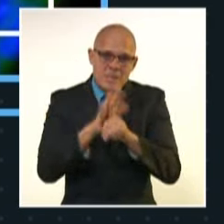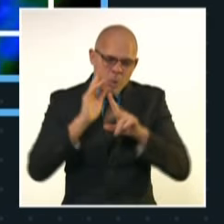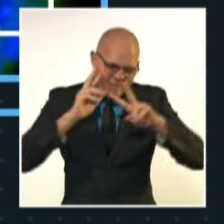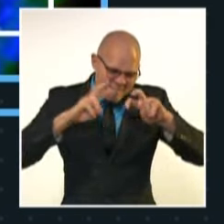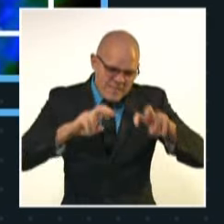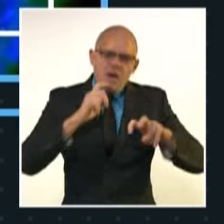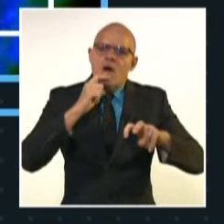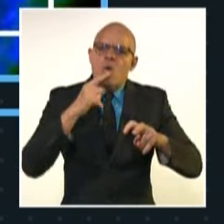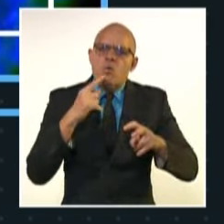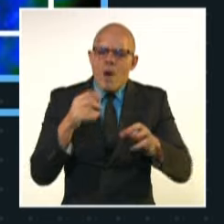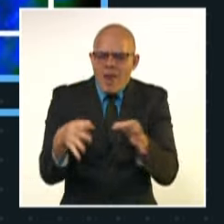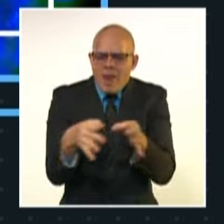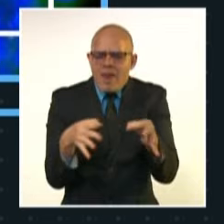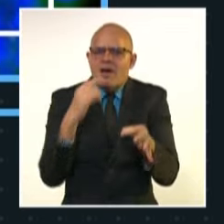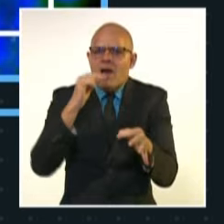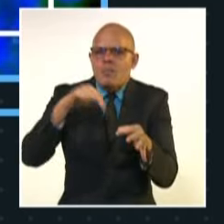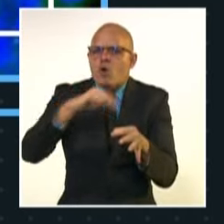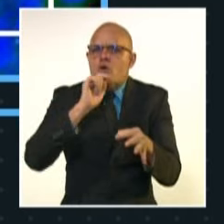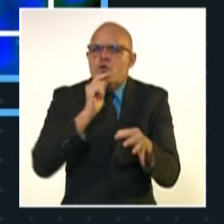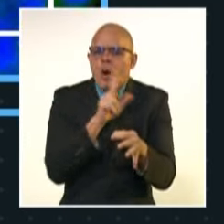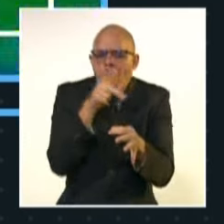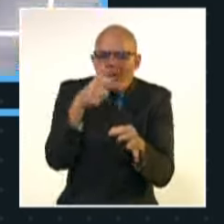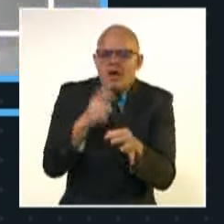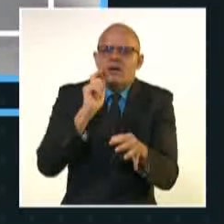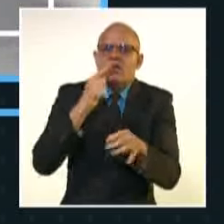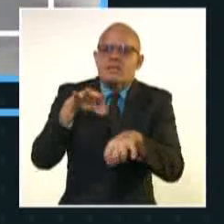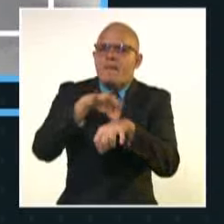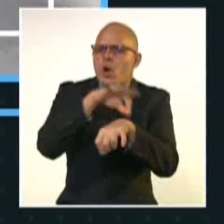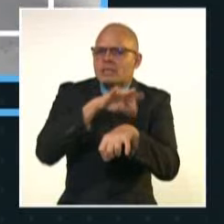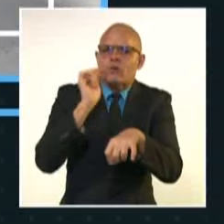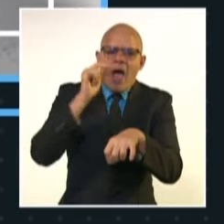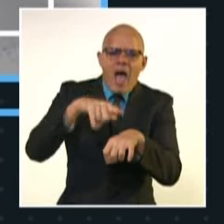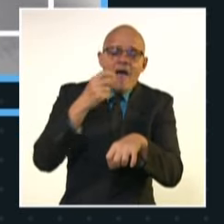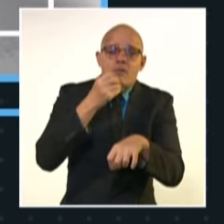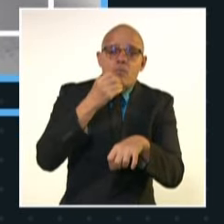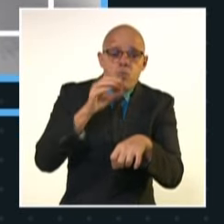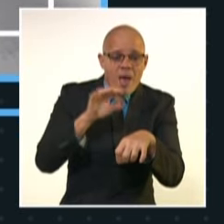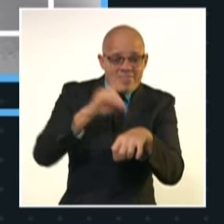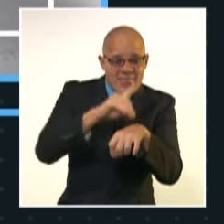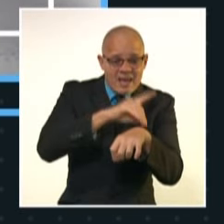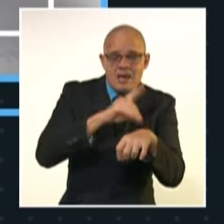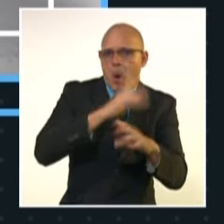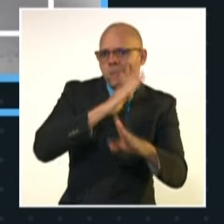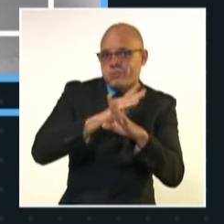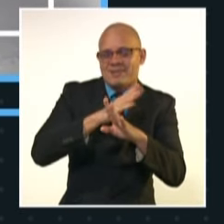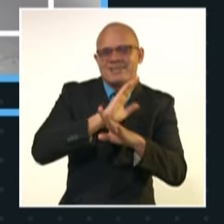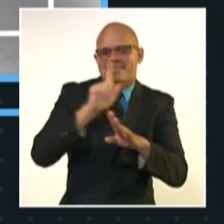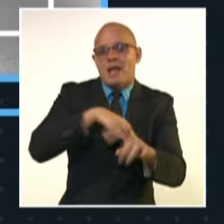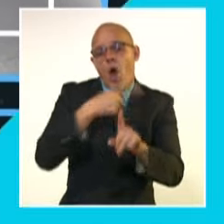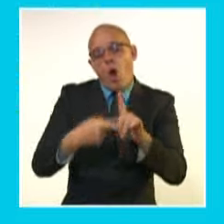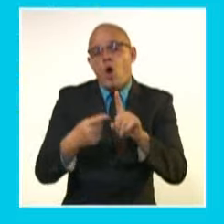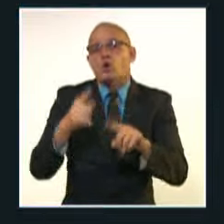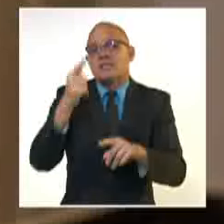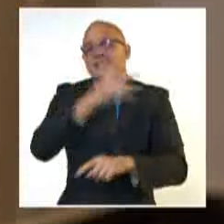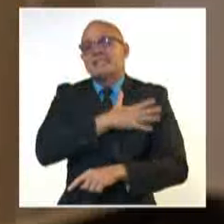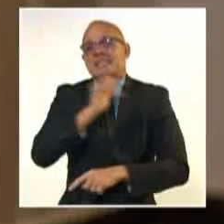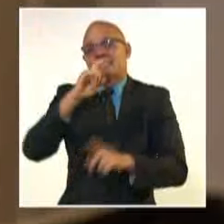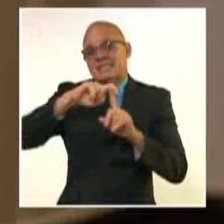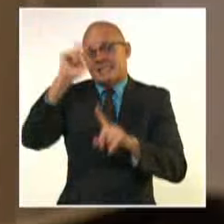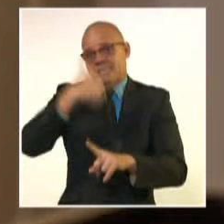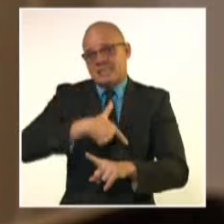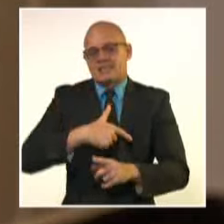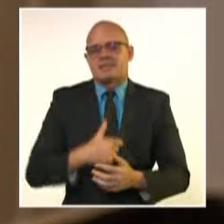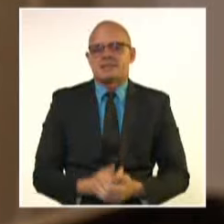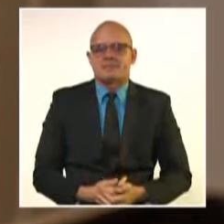bacteria Wolbachia en el mosquito Aedes aegypti para evitar la transmisión de virus como los del dengue, Zika y chikungunya.